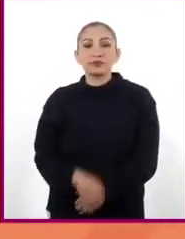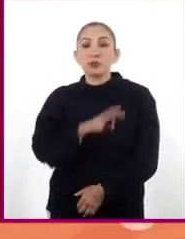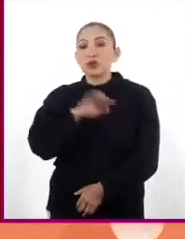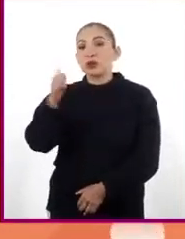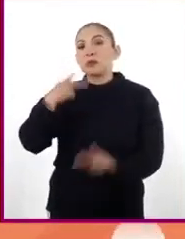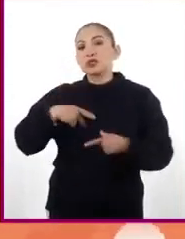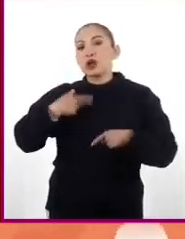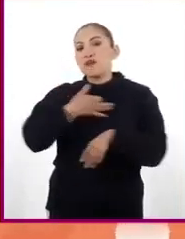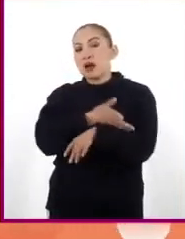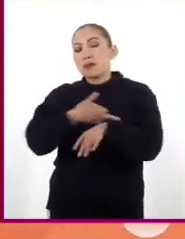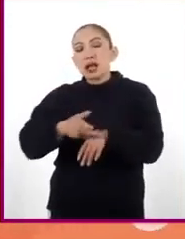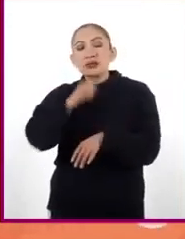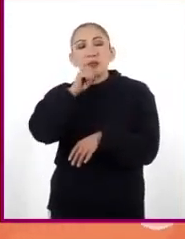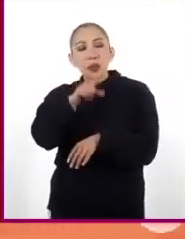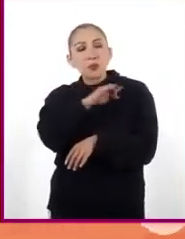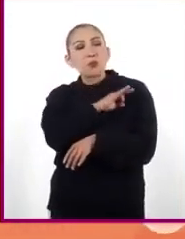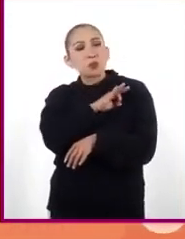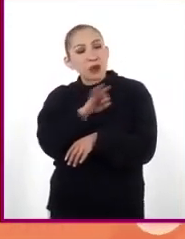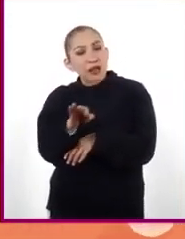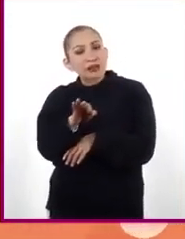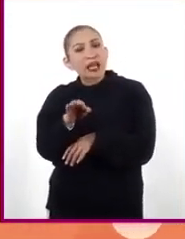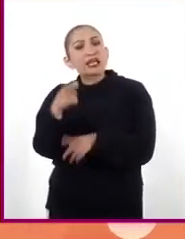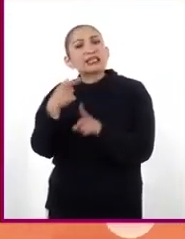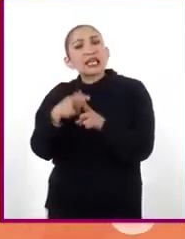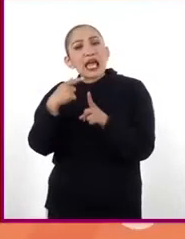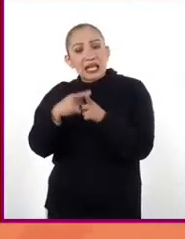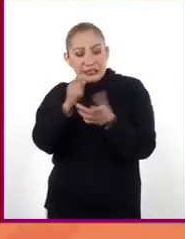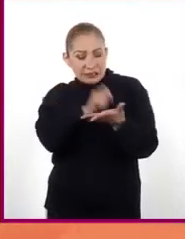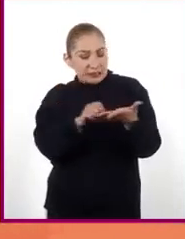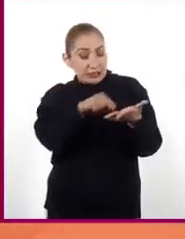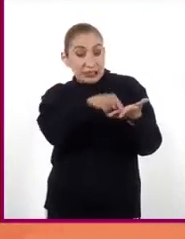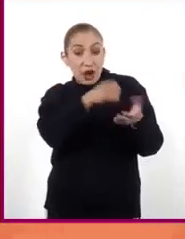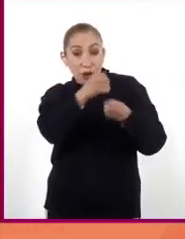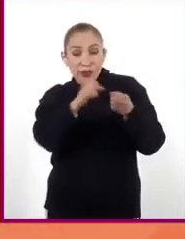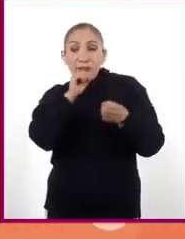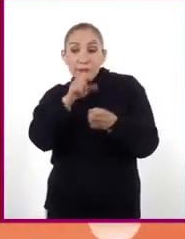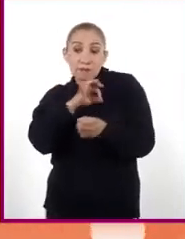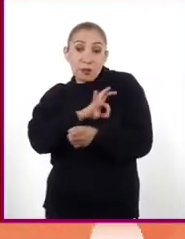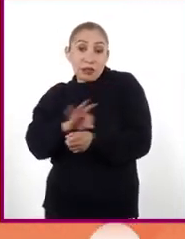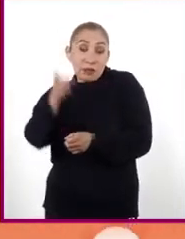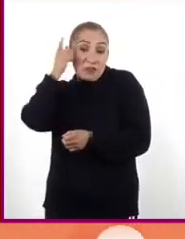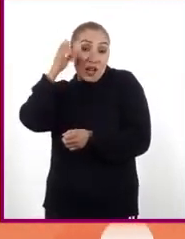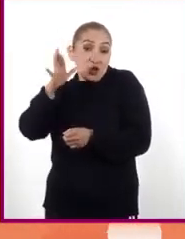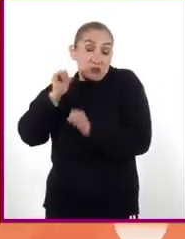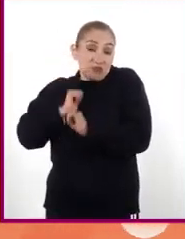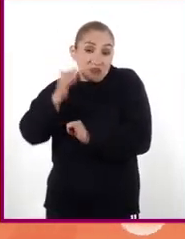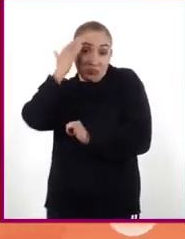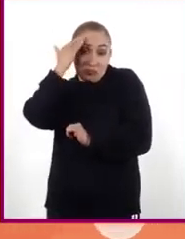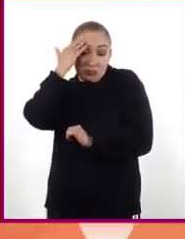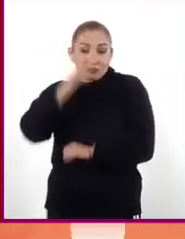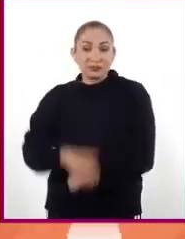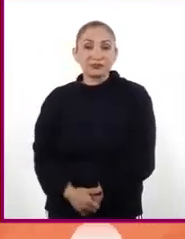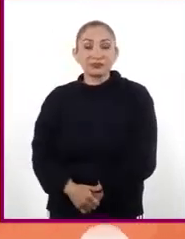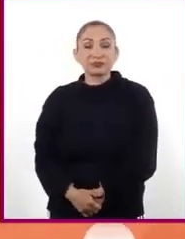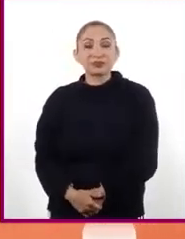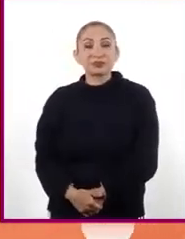familia. También es factible que quien escribió la obra sea también quien dirija la escena.